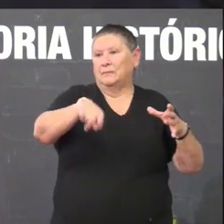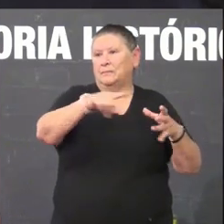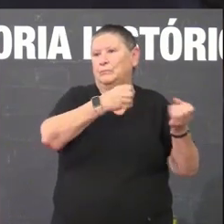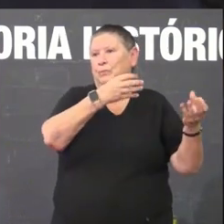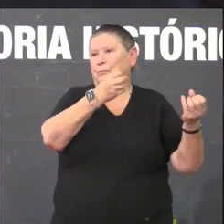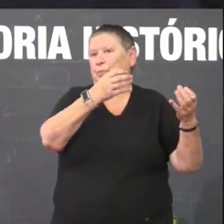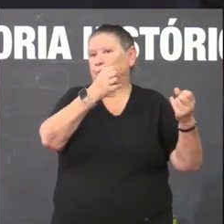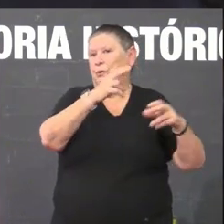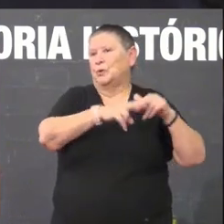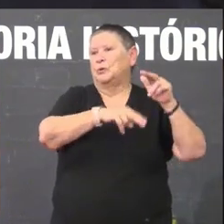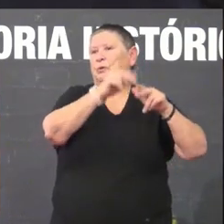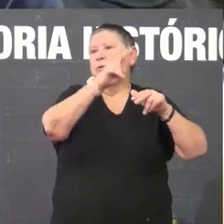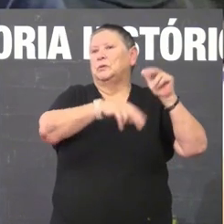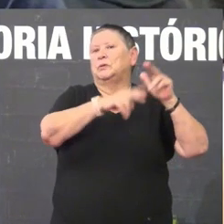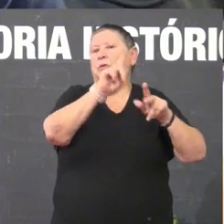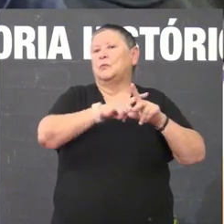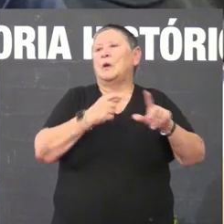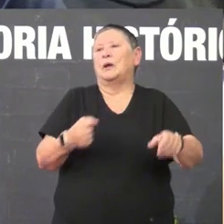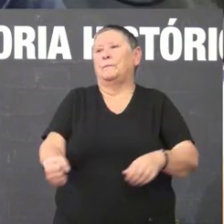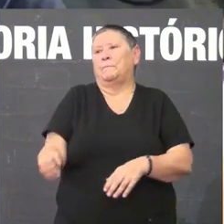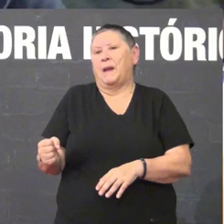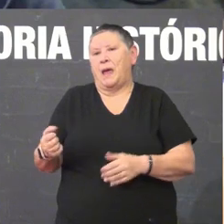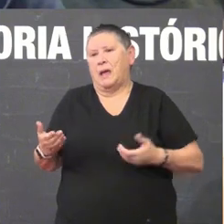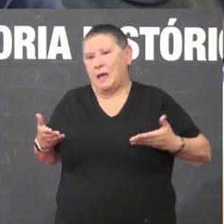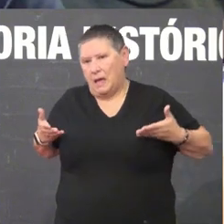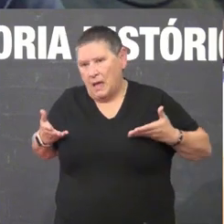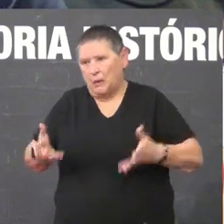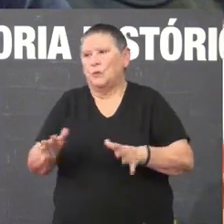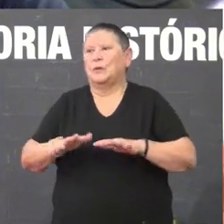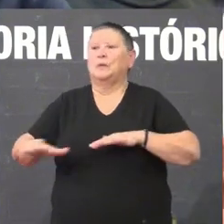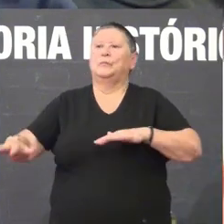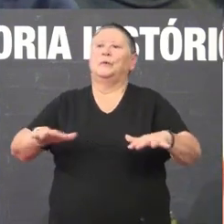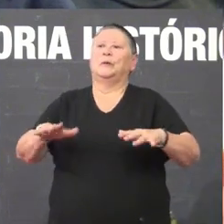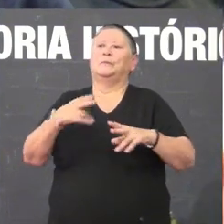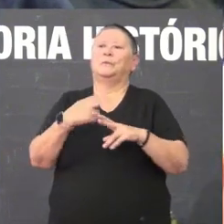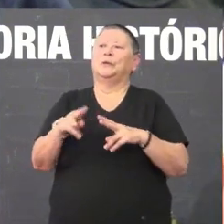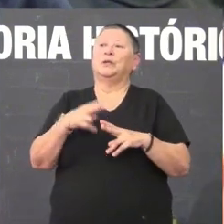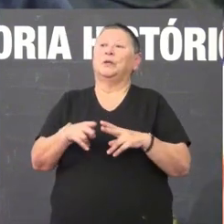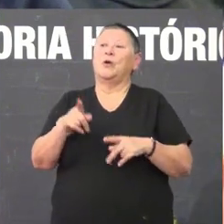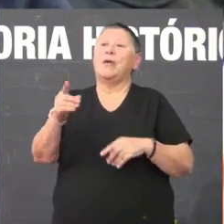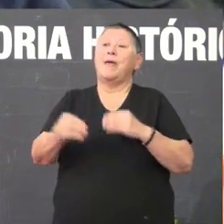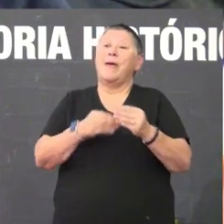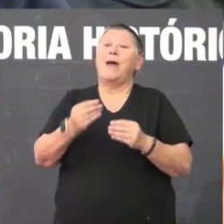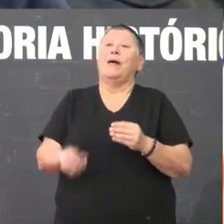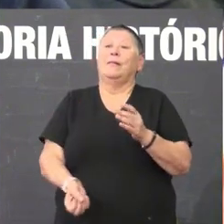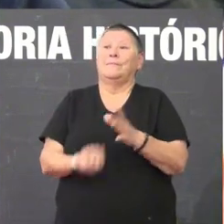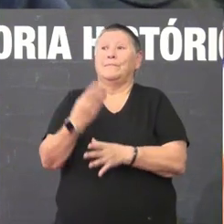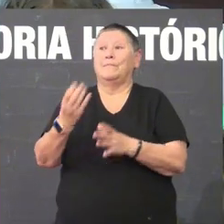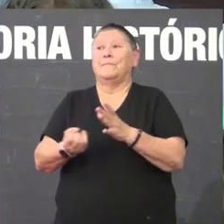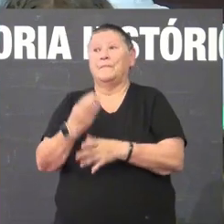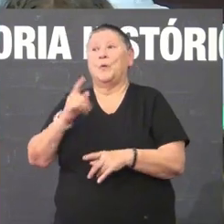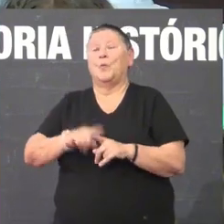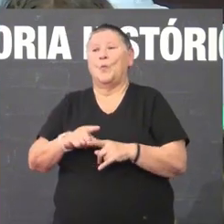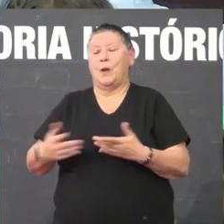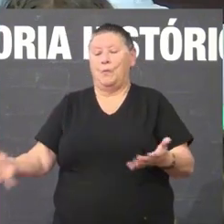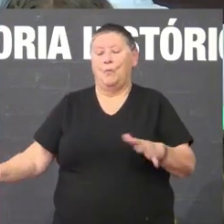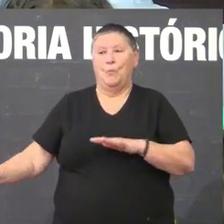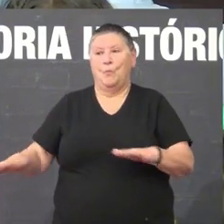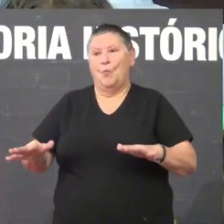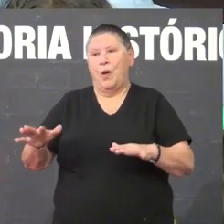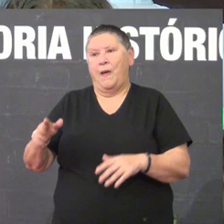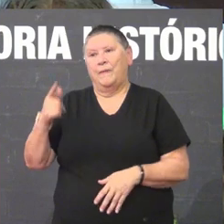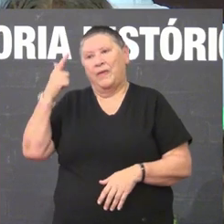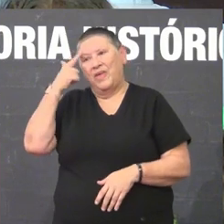palanca de toda esa movilización política que es lo que activa unas determinadas ideas y unos determinados elementos de la identidad